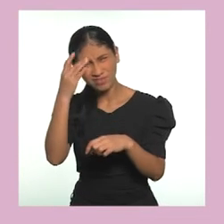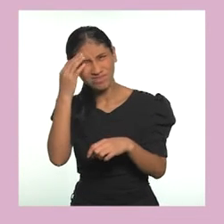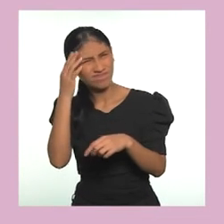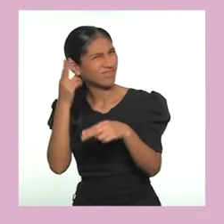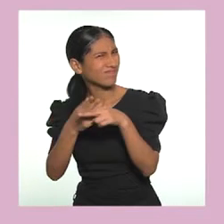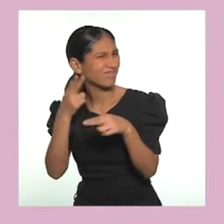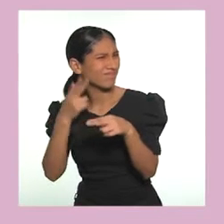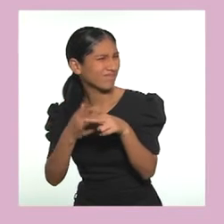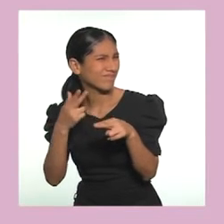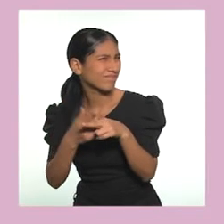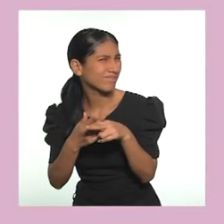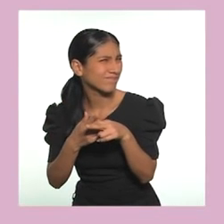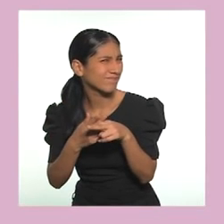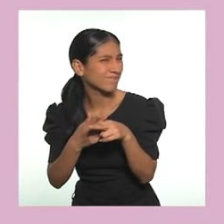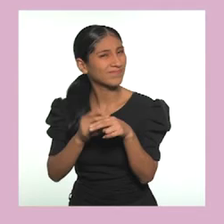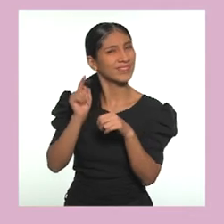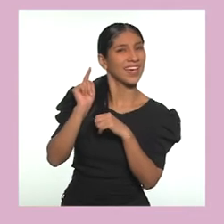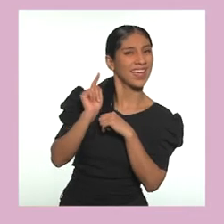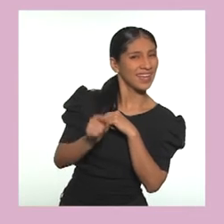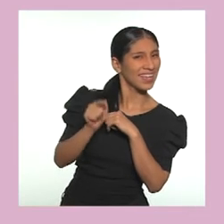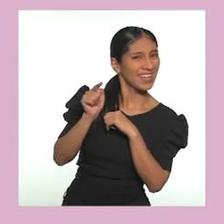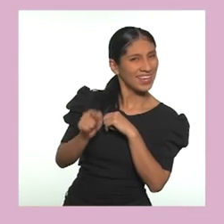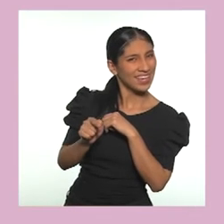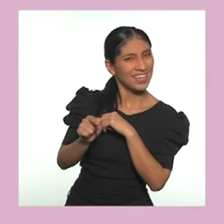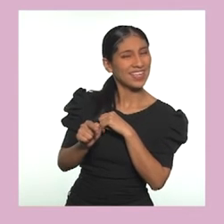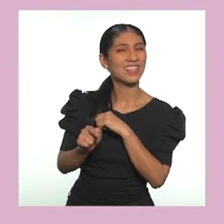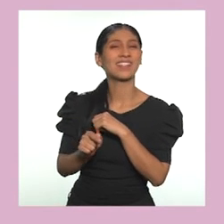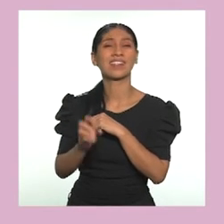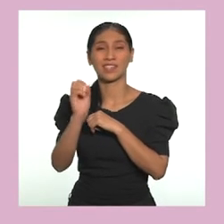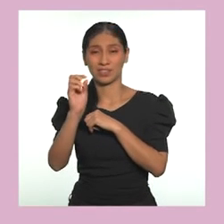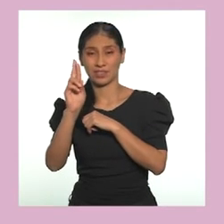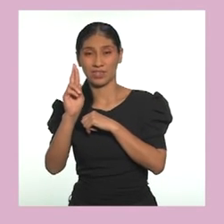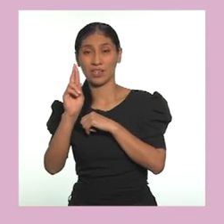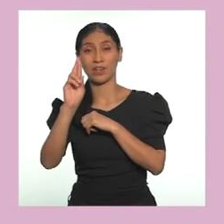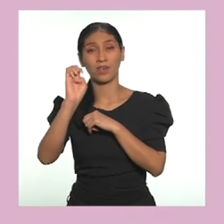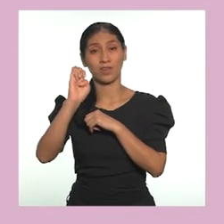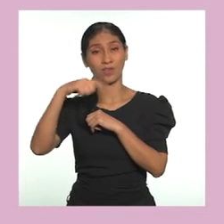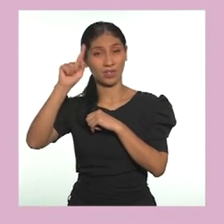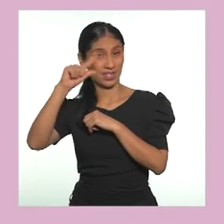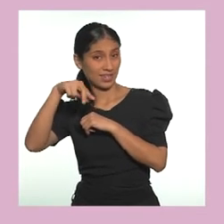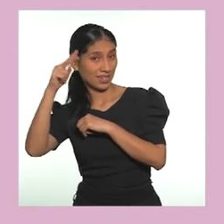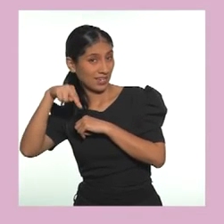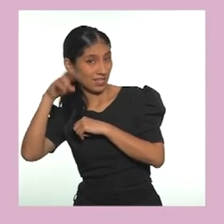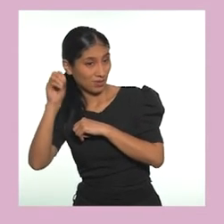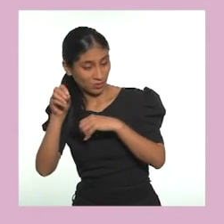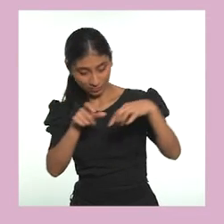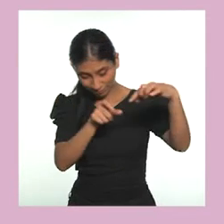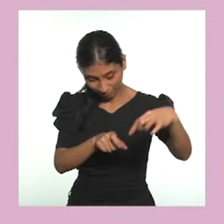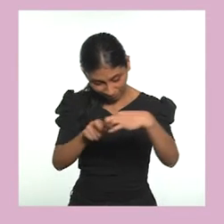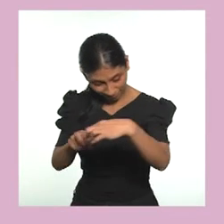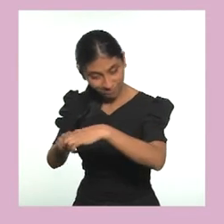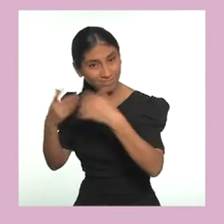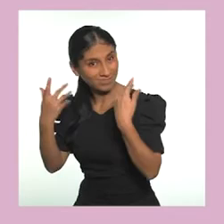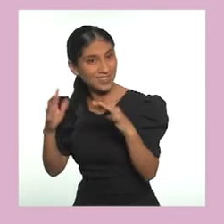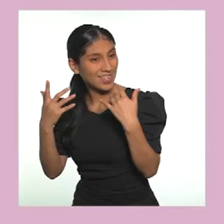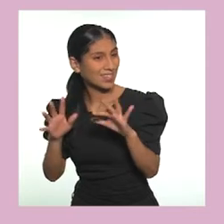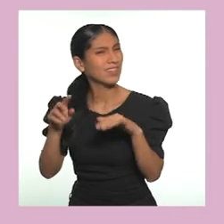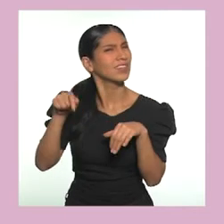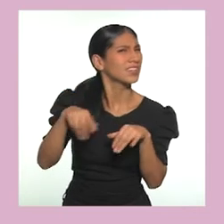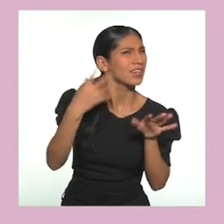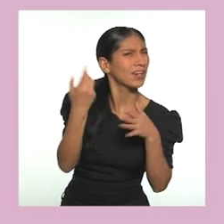el... ¿Cómo se llamaba? Ese es el orégano. Orégano, ya